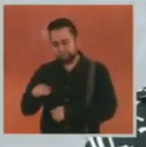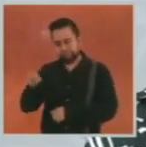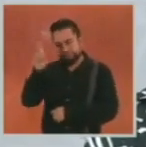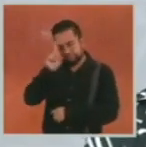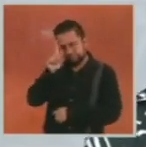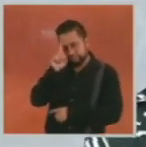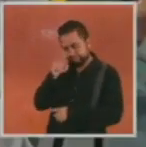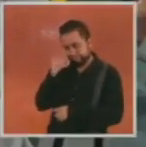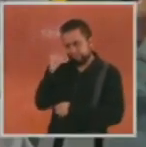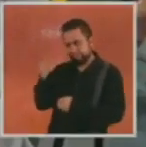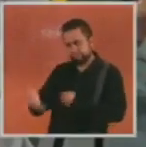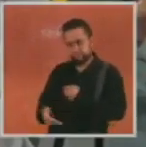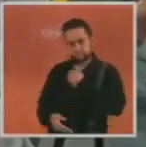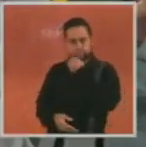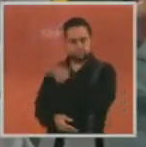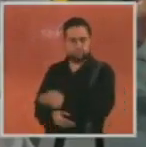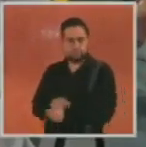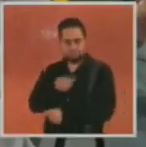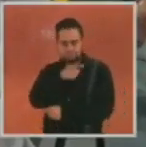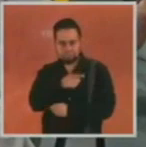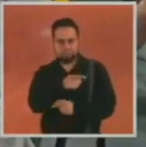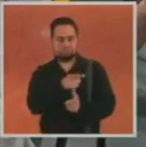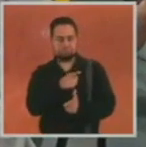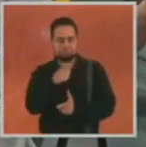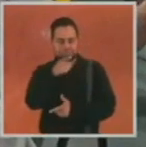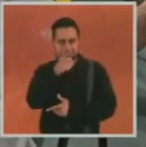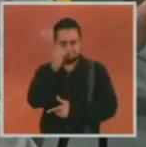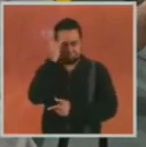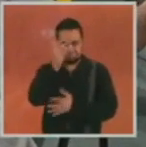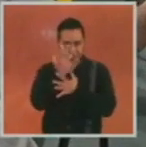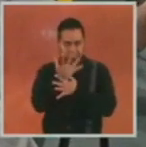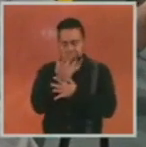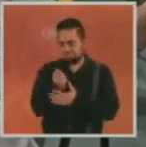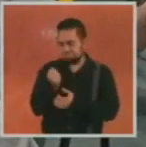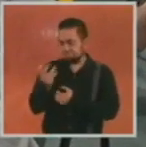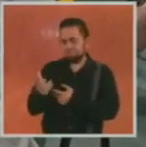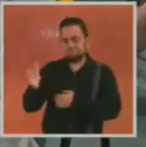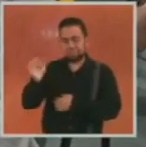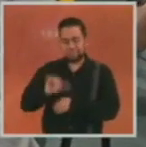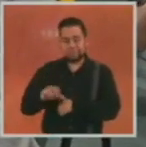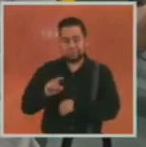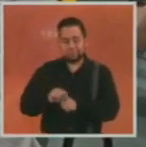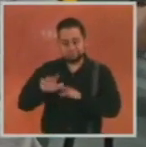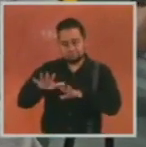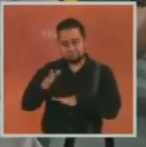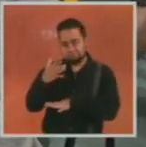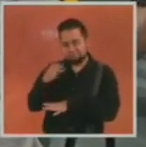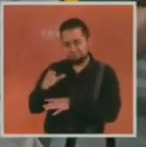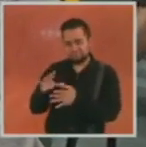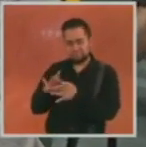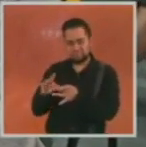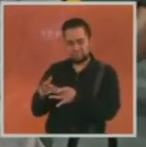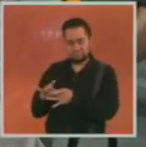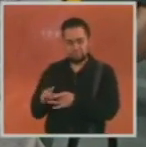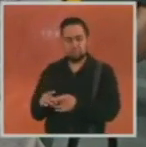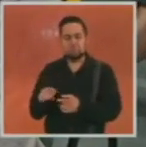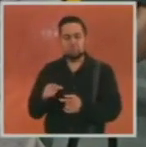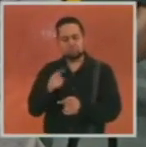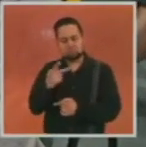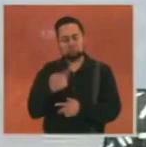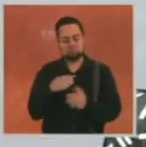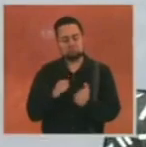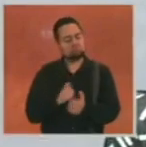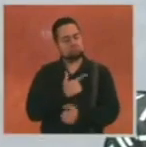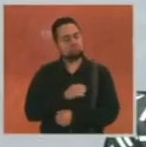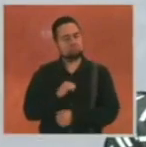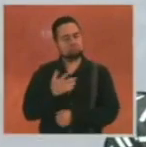que de tu parte el día de hoy lo comentas y yo comparto contigo